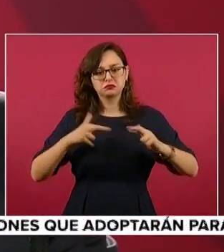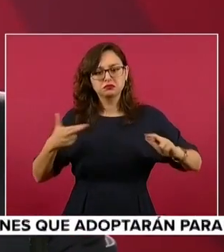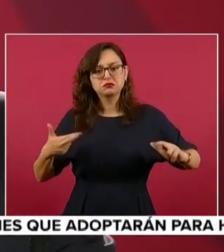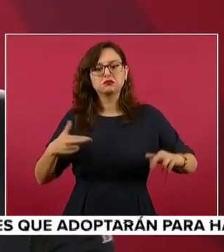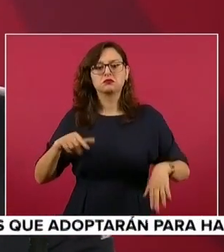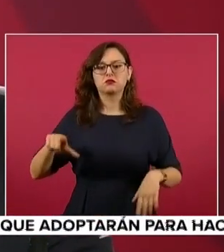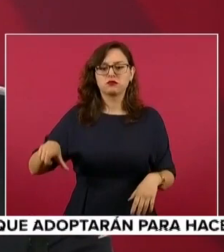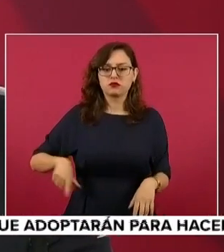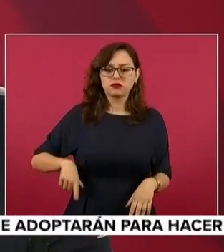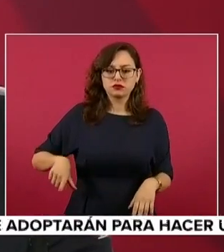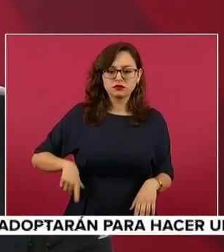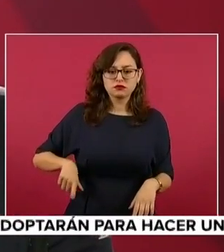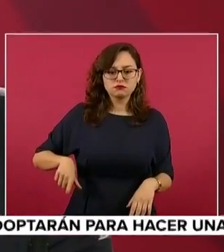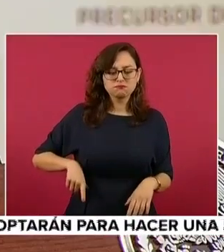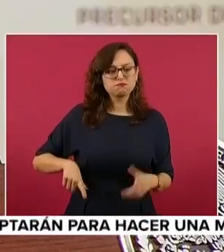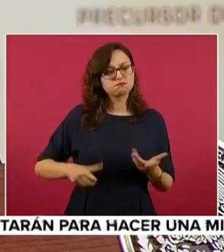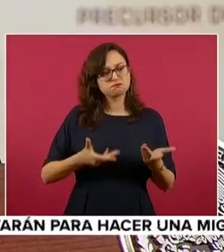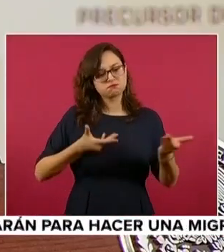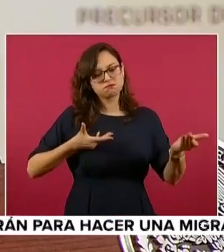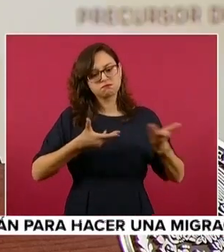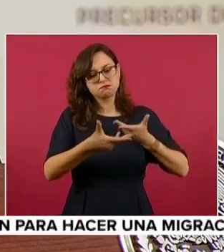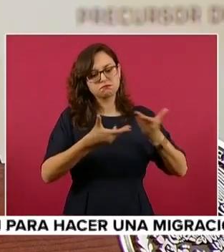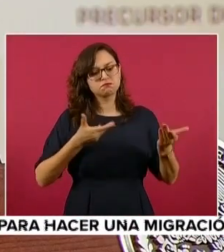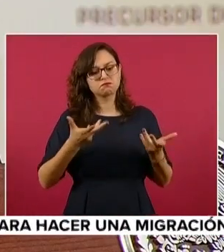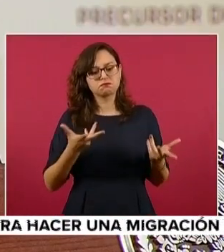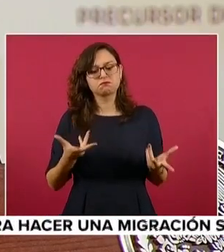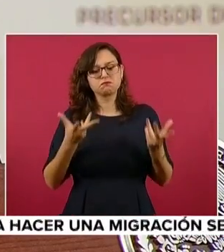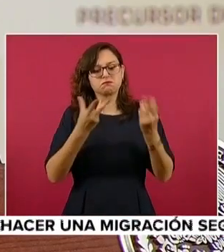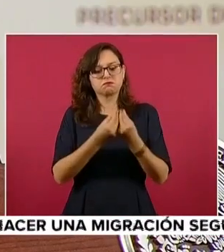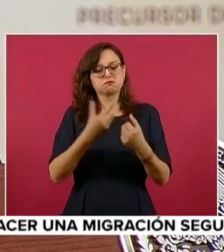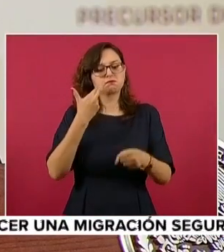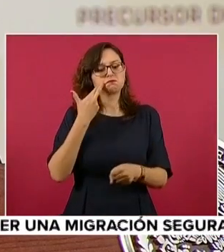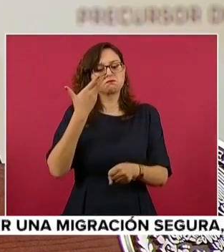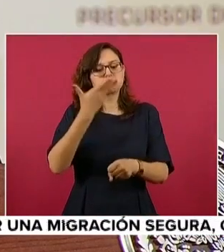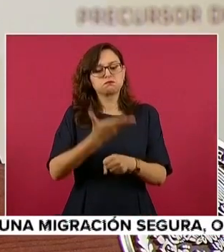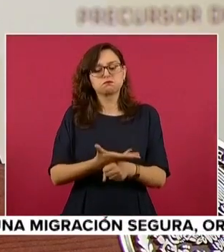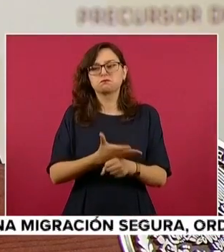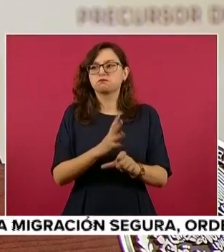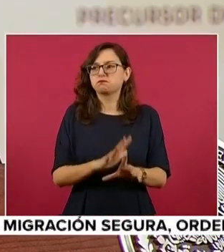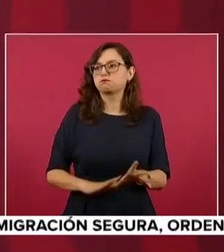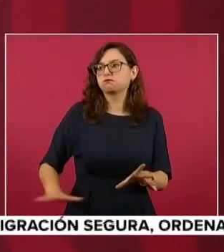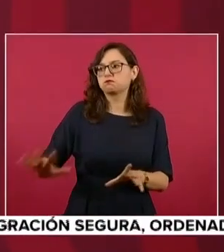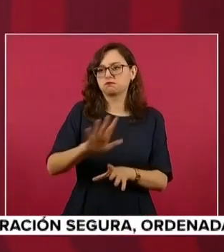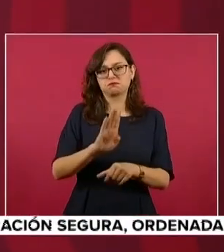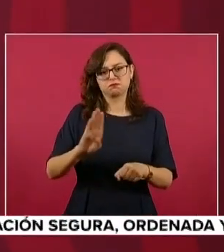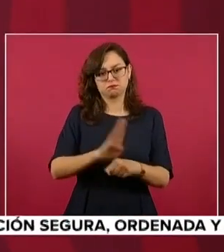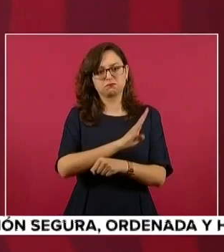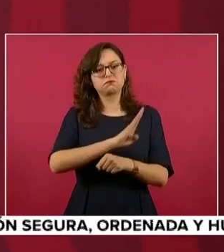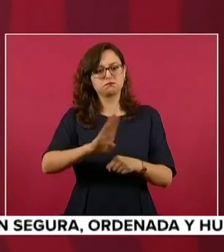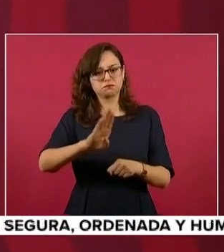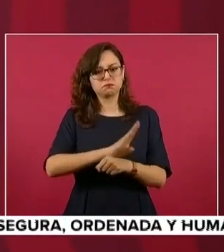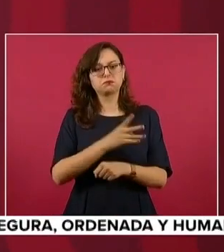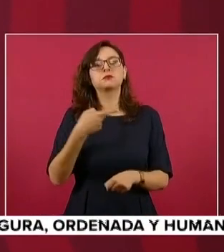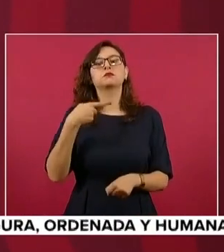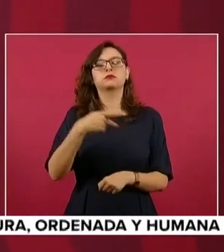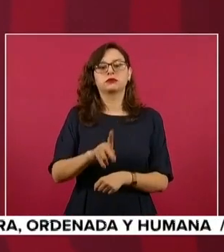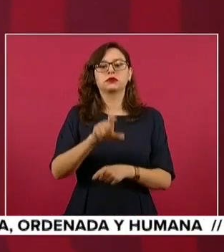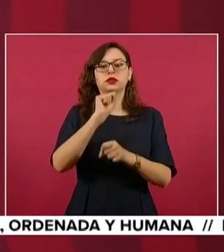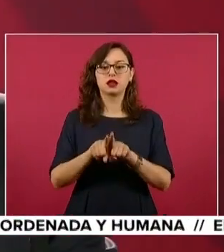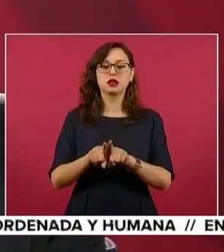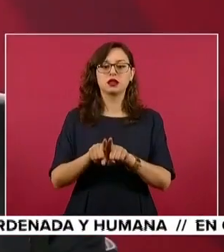que tenemos que actuar de manera responsable en beneficio de nuestros pueblos, pero también es una